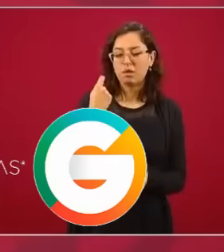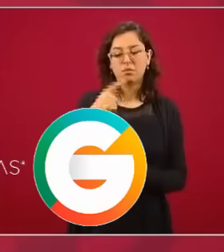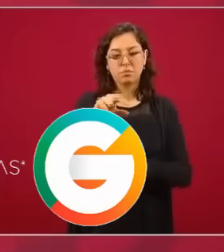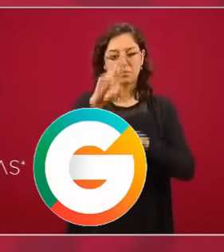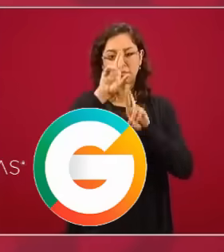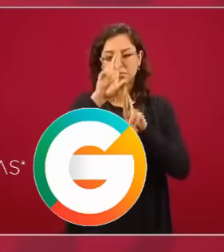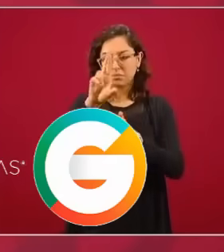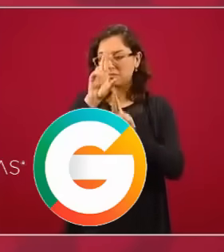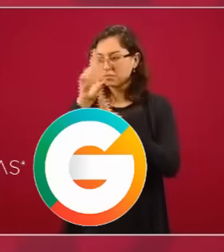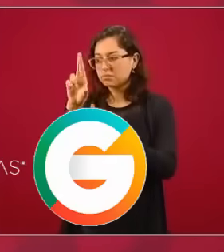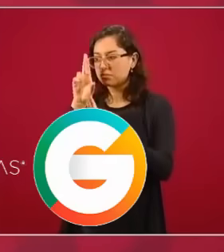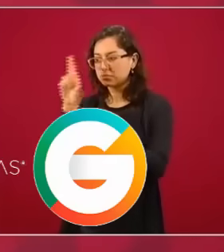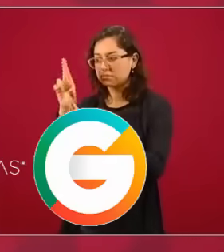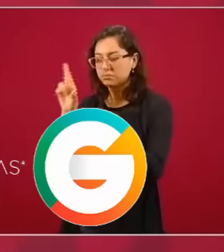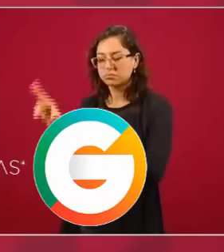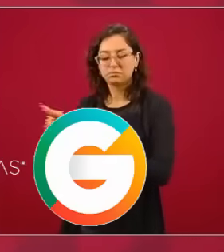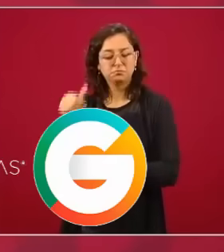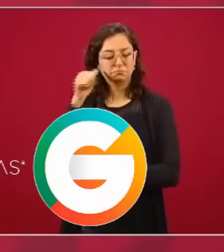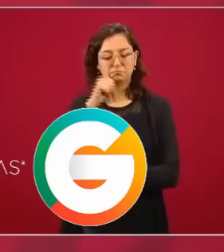Él además